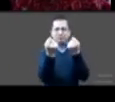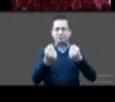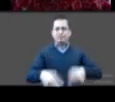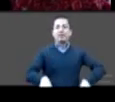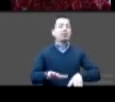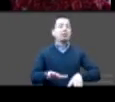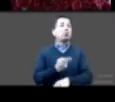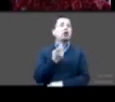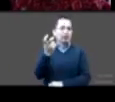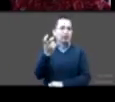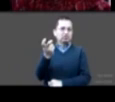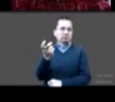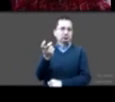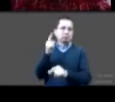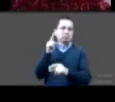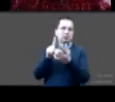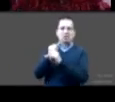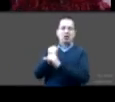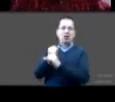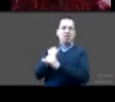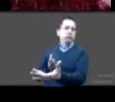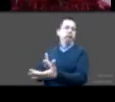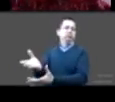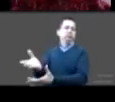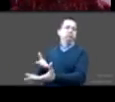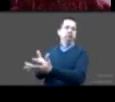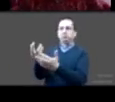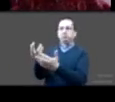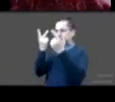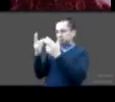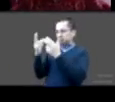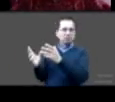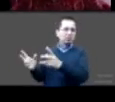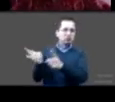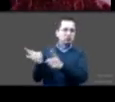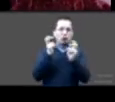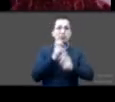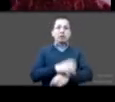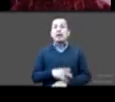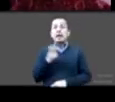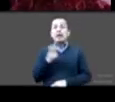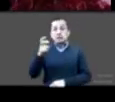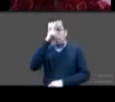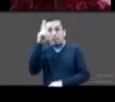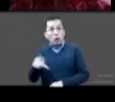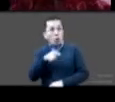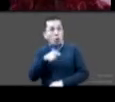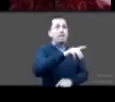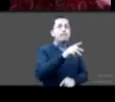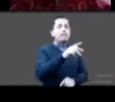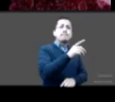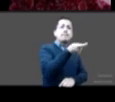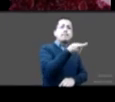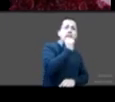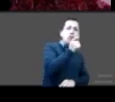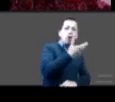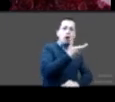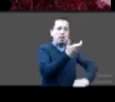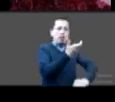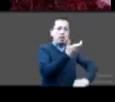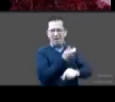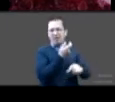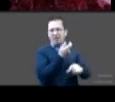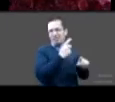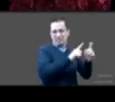incluso que el mercado negro de algunas drogas, ¿no? Como marihuana, heroína, cocaína, ¿no?